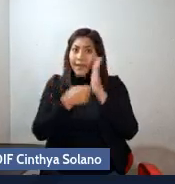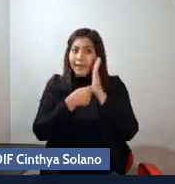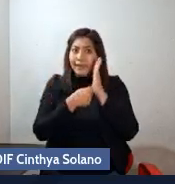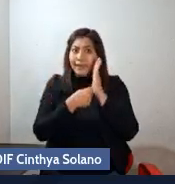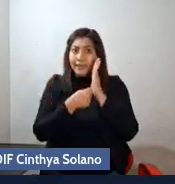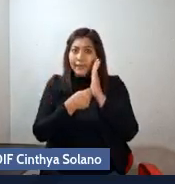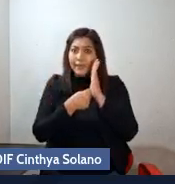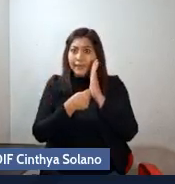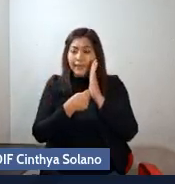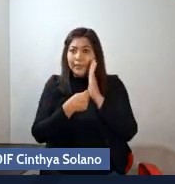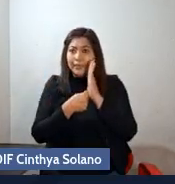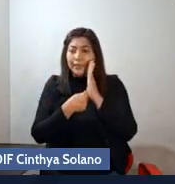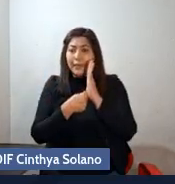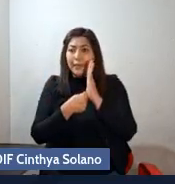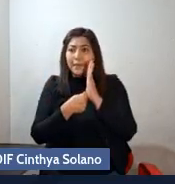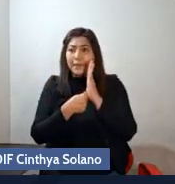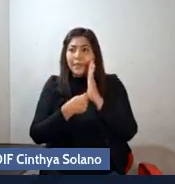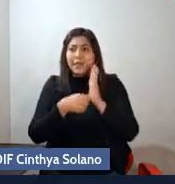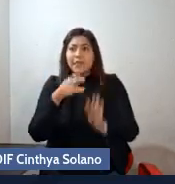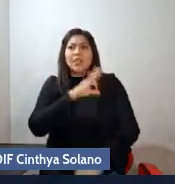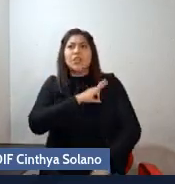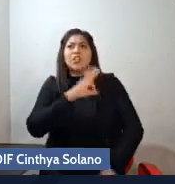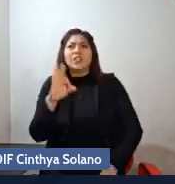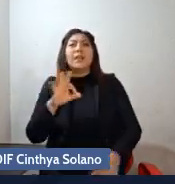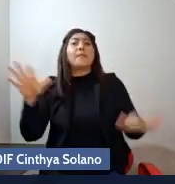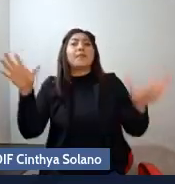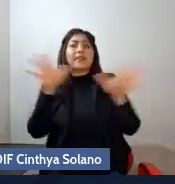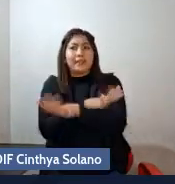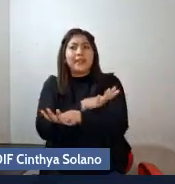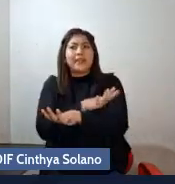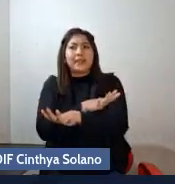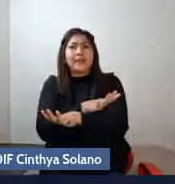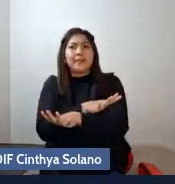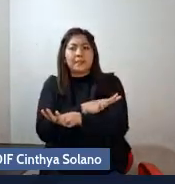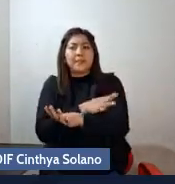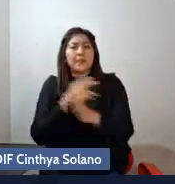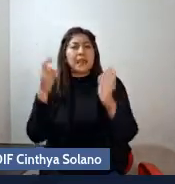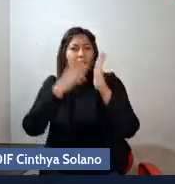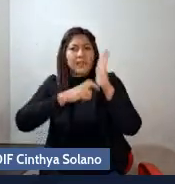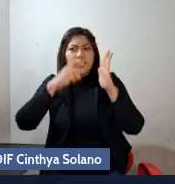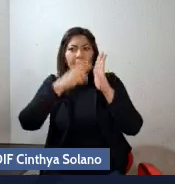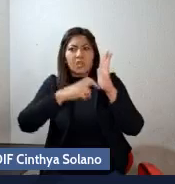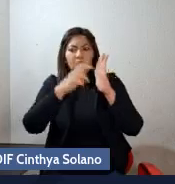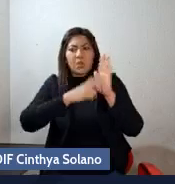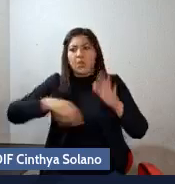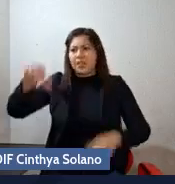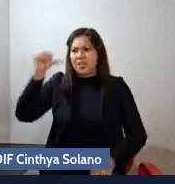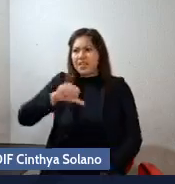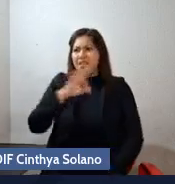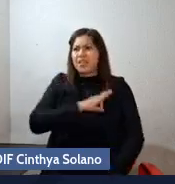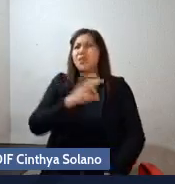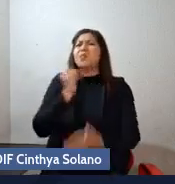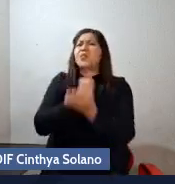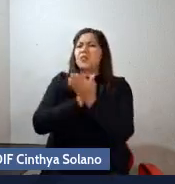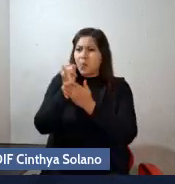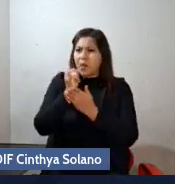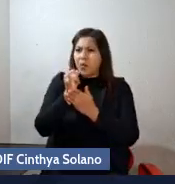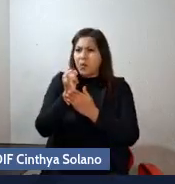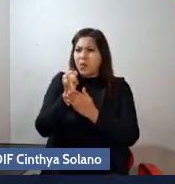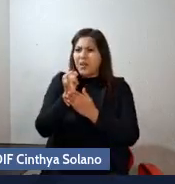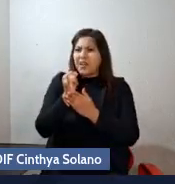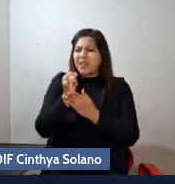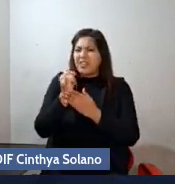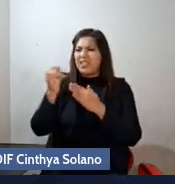es revocable. O sea, yo puedo otorgar una disposición testamentaria. Y si el